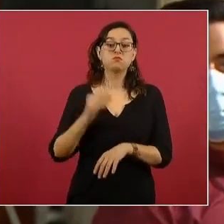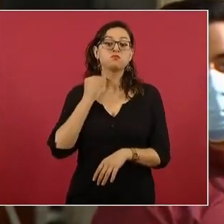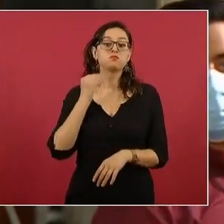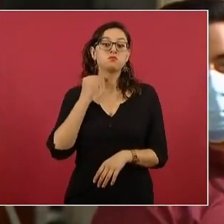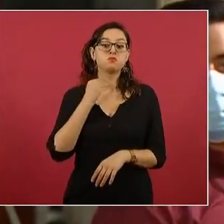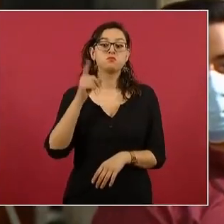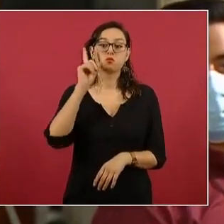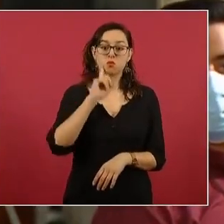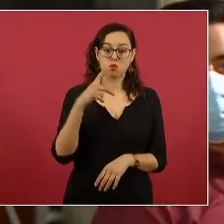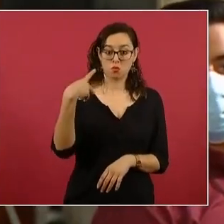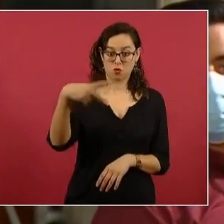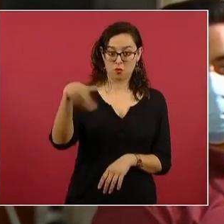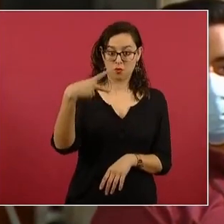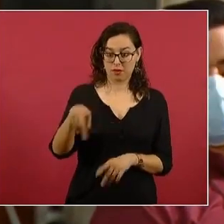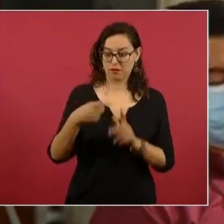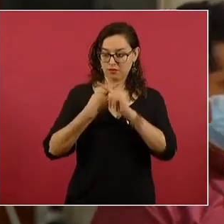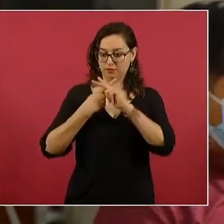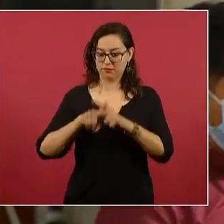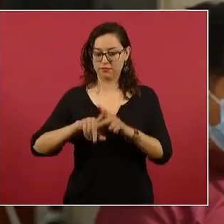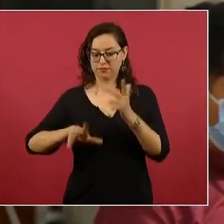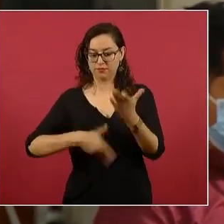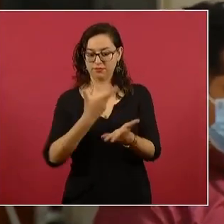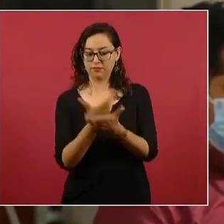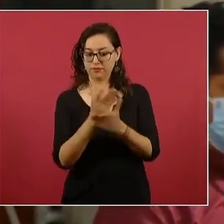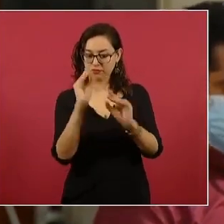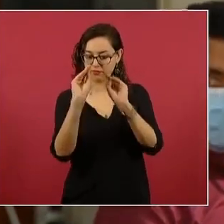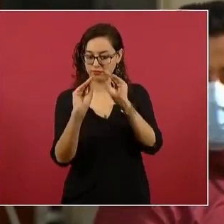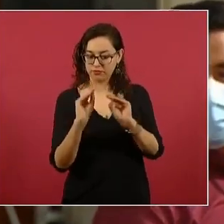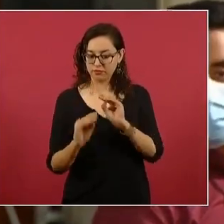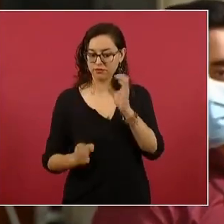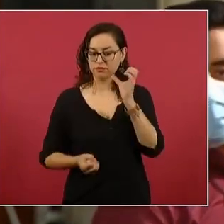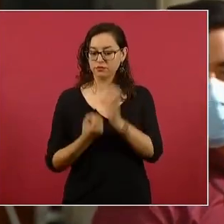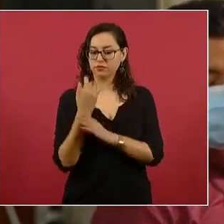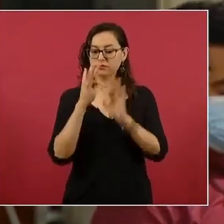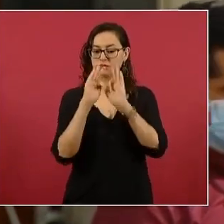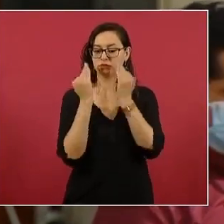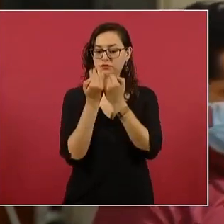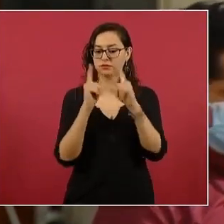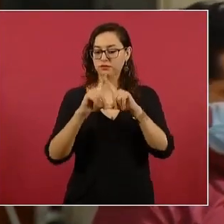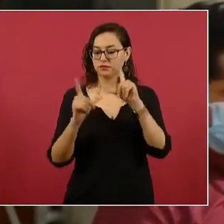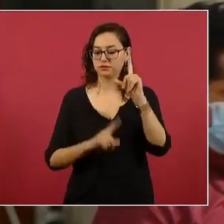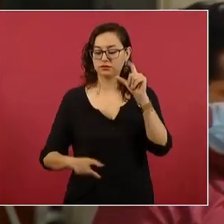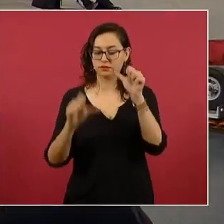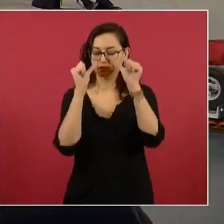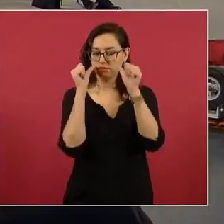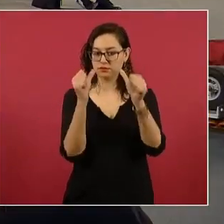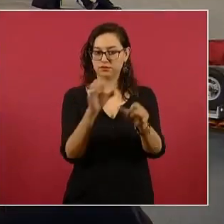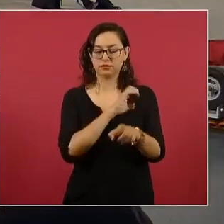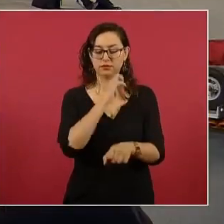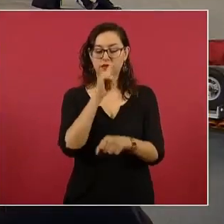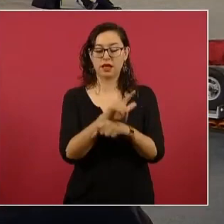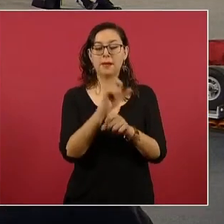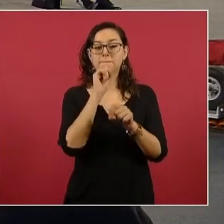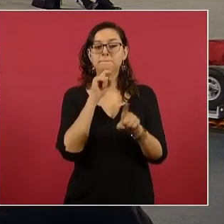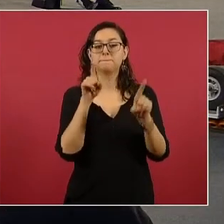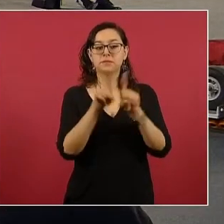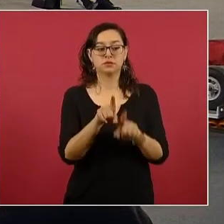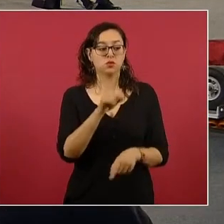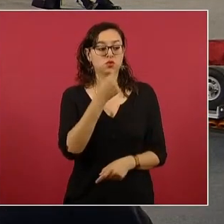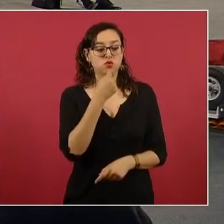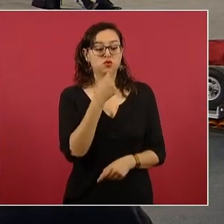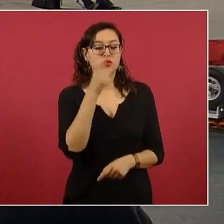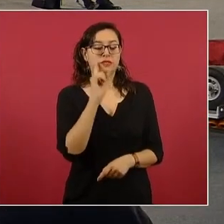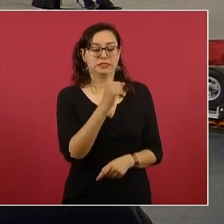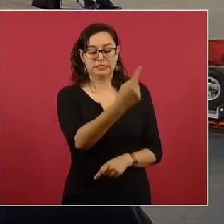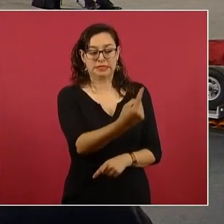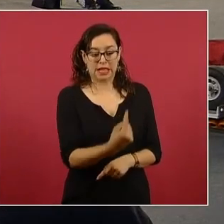iniciativa para atender esto a nivel nacional, o que Alejandro Encinas y la secretaria Rosa Isela reciban a la mamá de la menor personalmente para que la